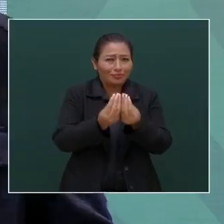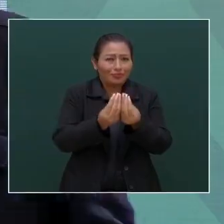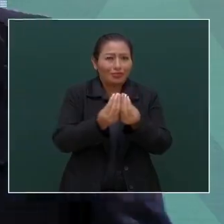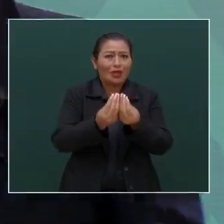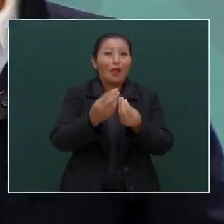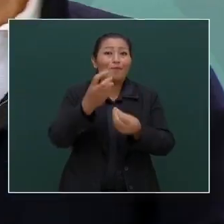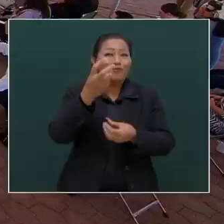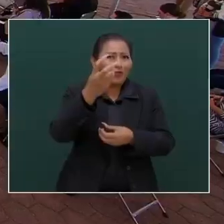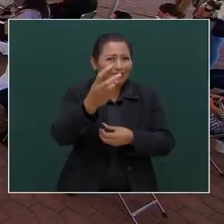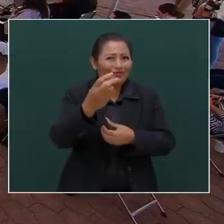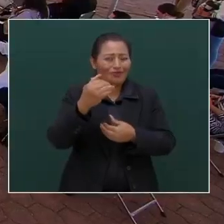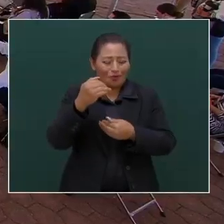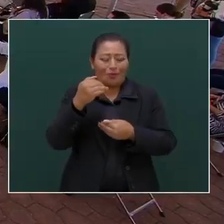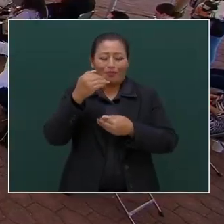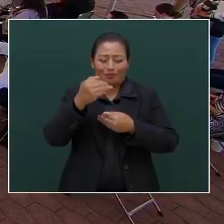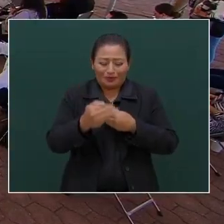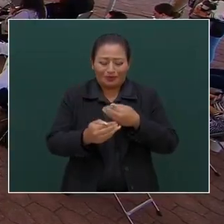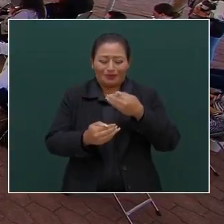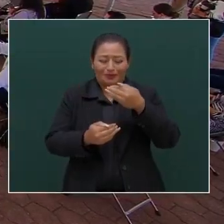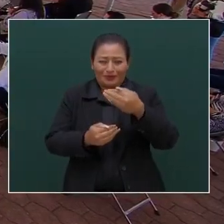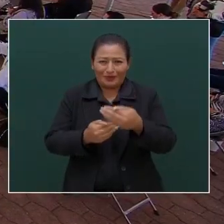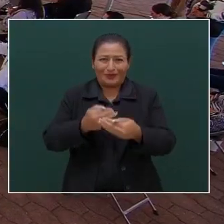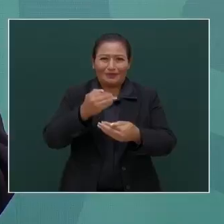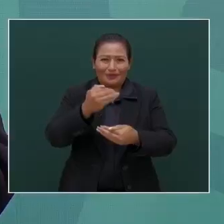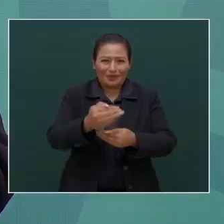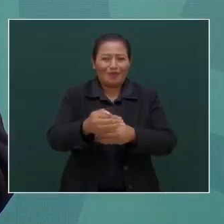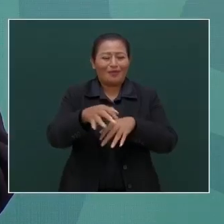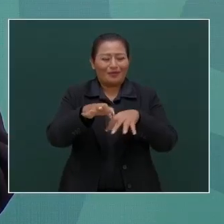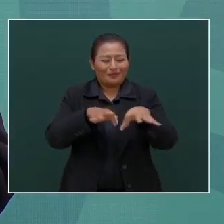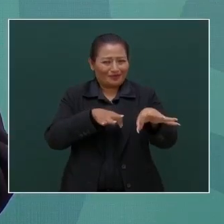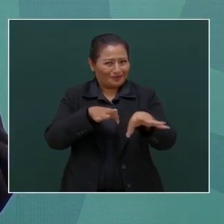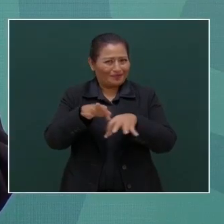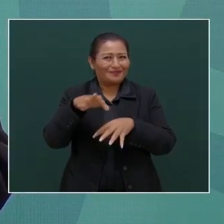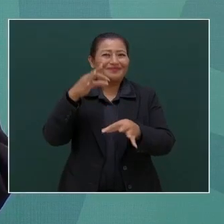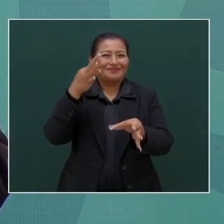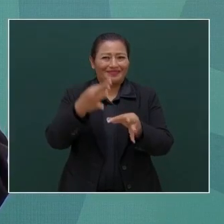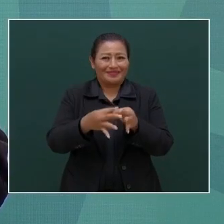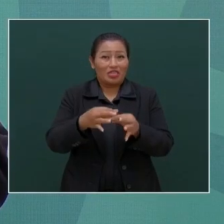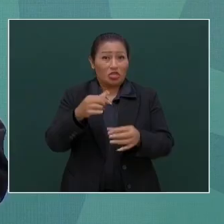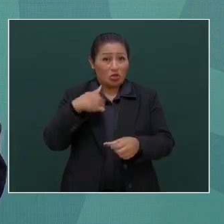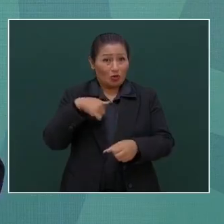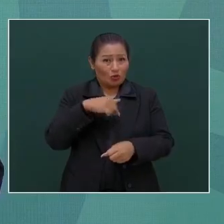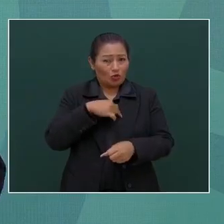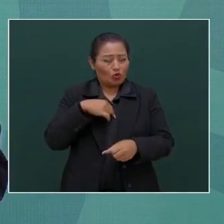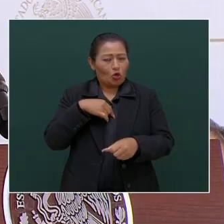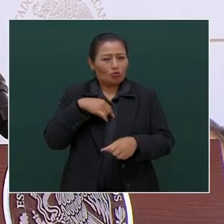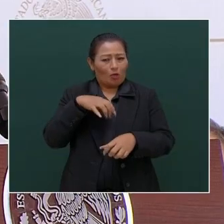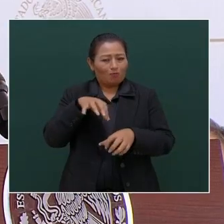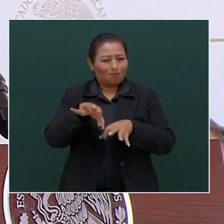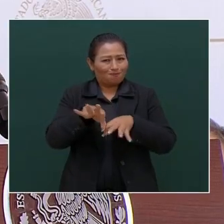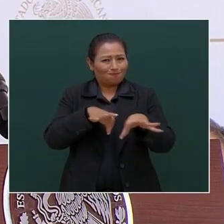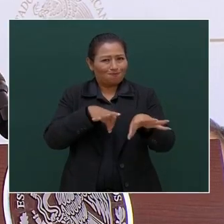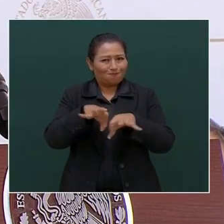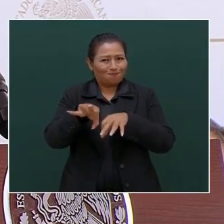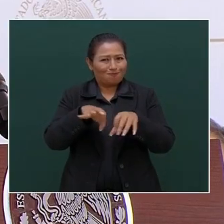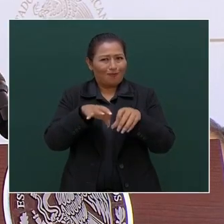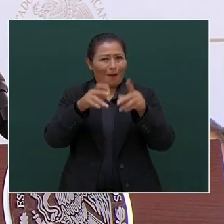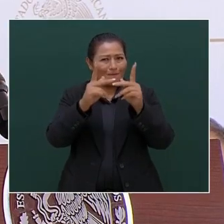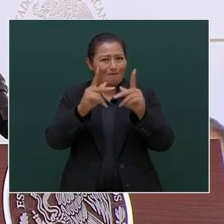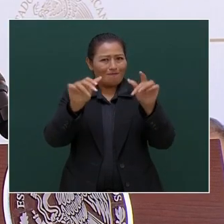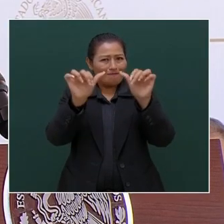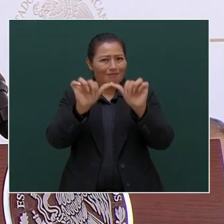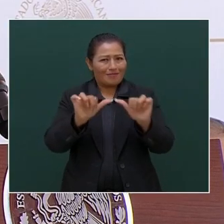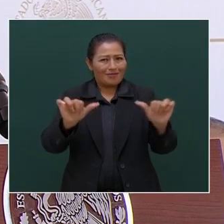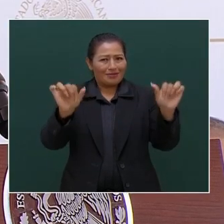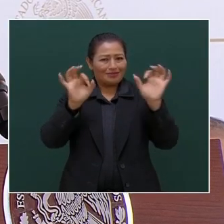vamos avanzando y vamos a seguir trabajando para garantizar la paz, la